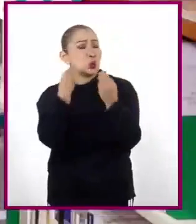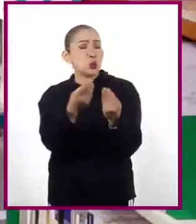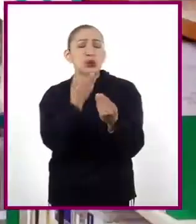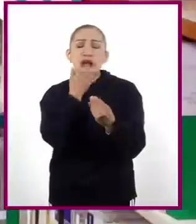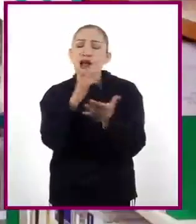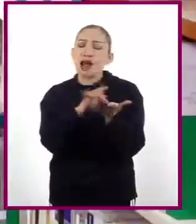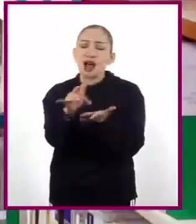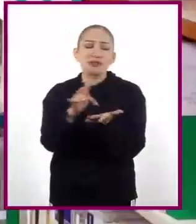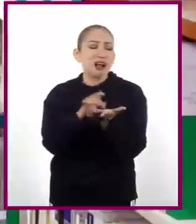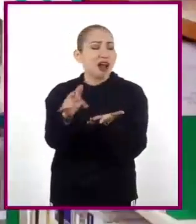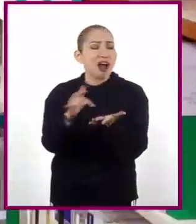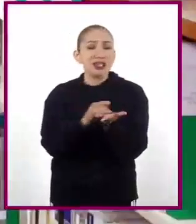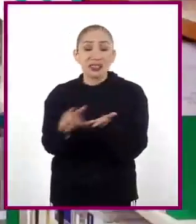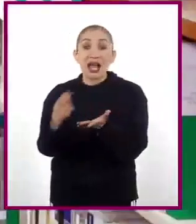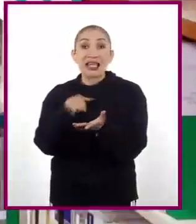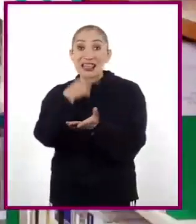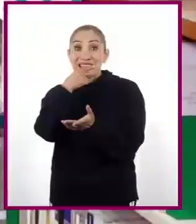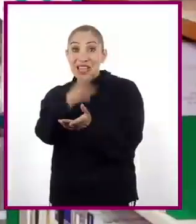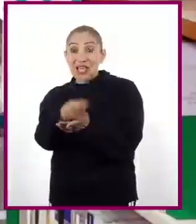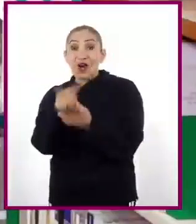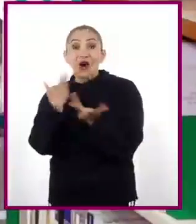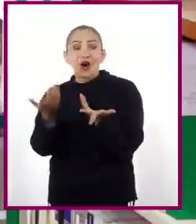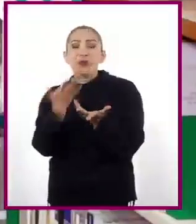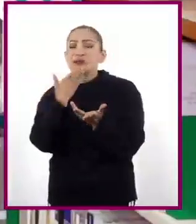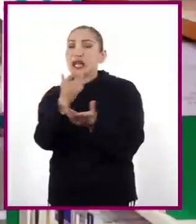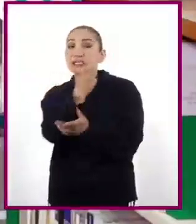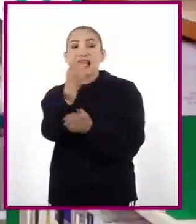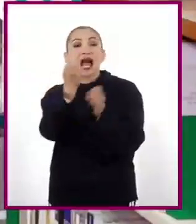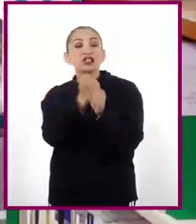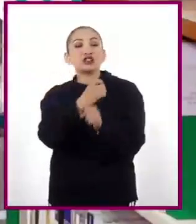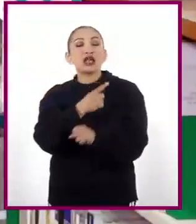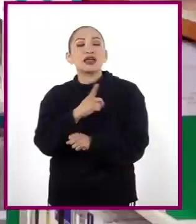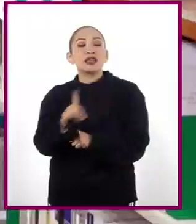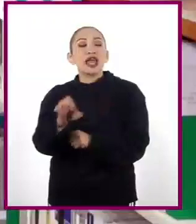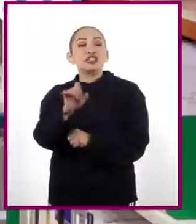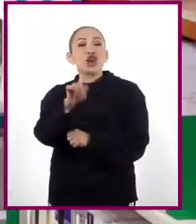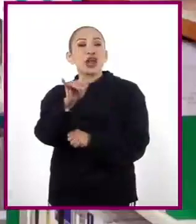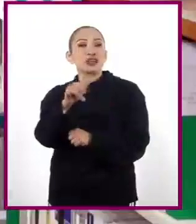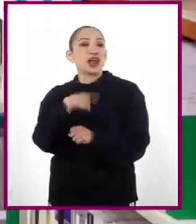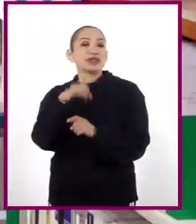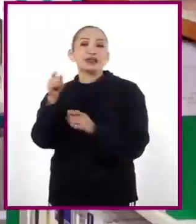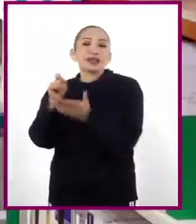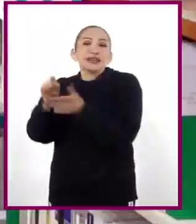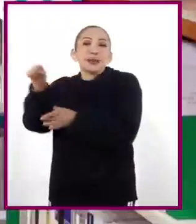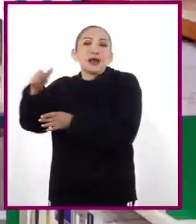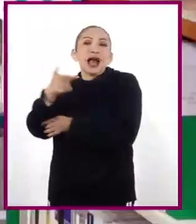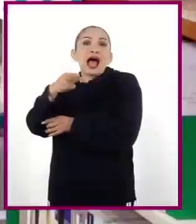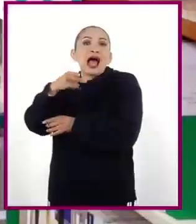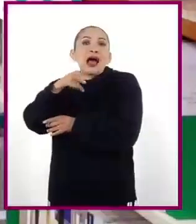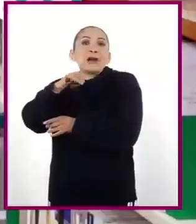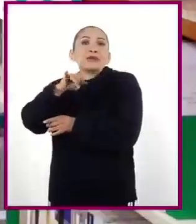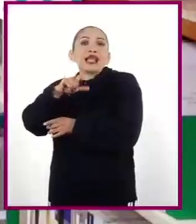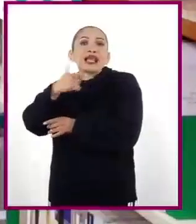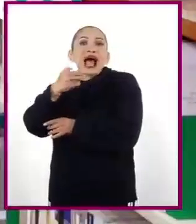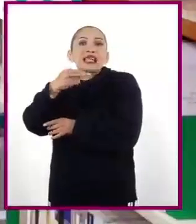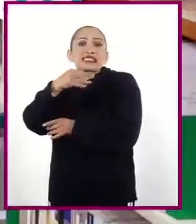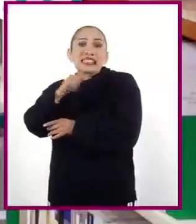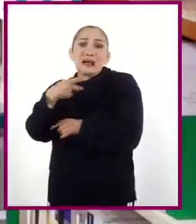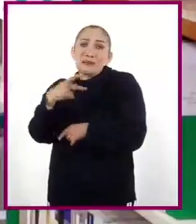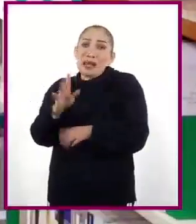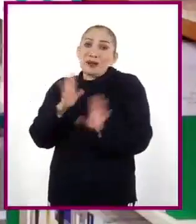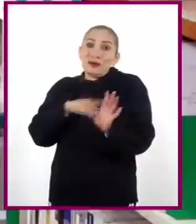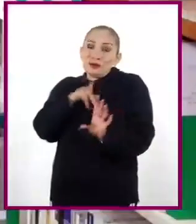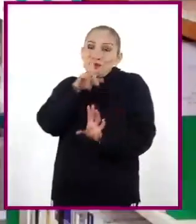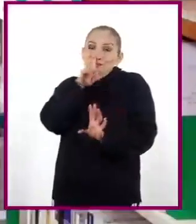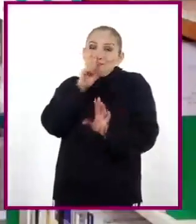elogios y agradecimientos y remató alabando su obra Cien años de soledad, que en realidad fue escrita por Gabriel García Márquez. Pero por